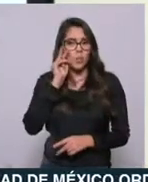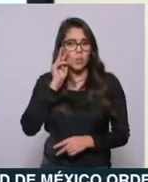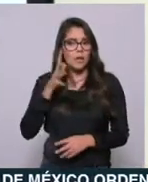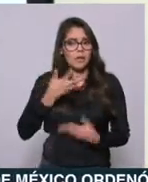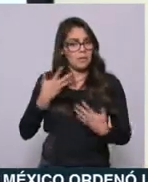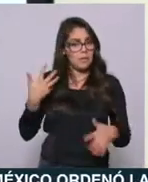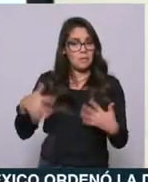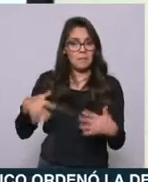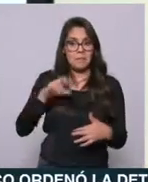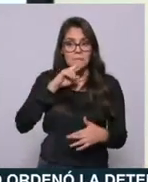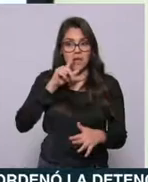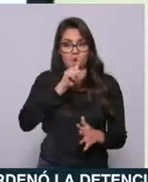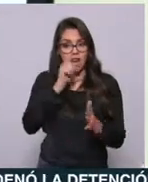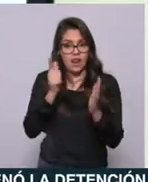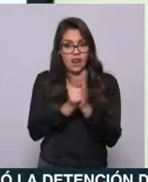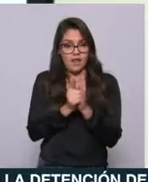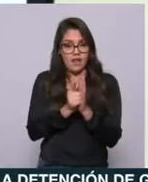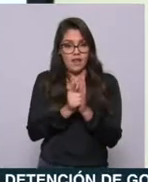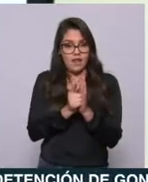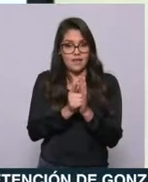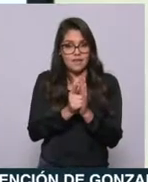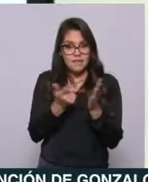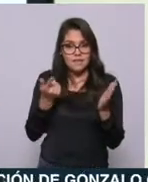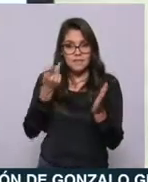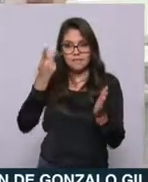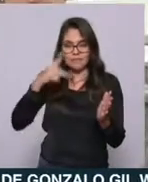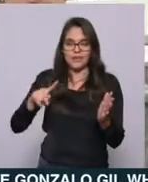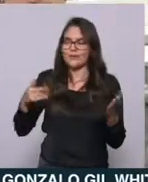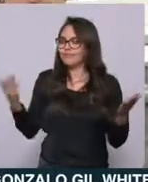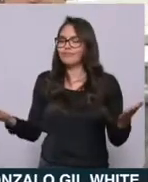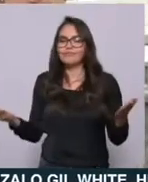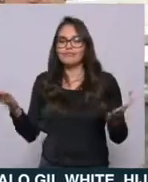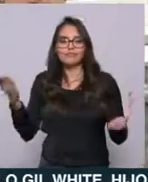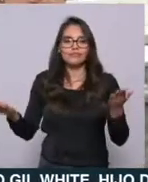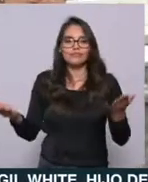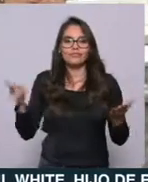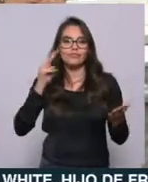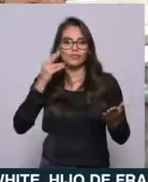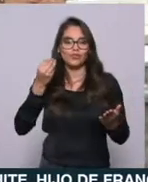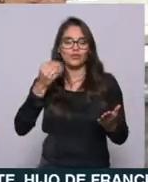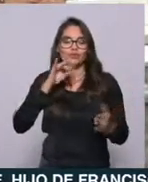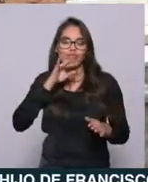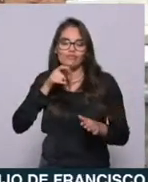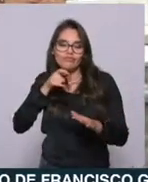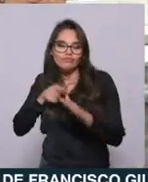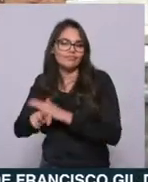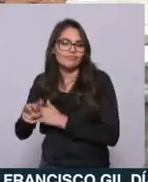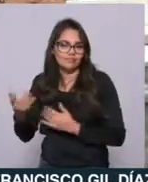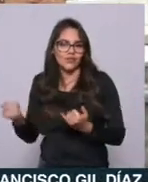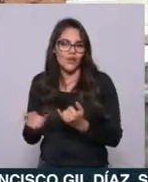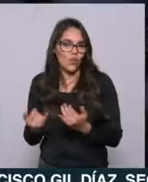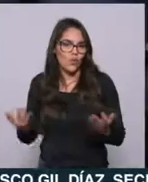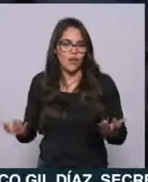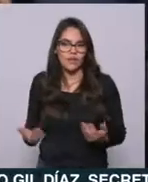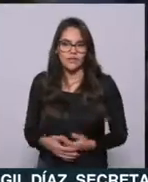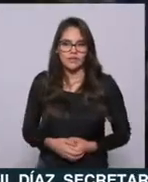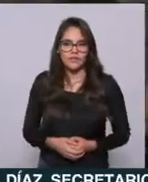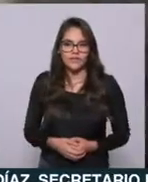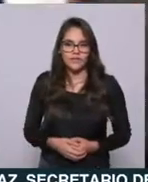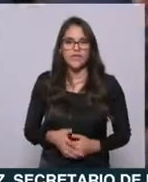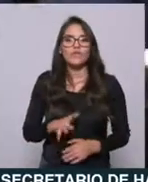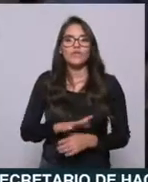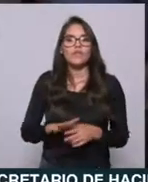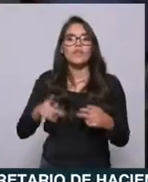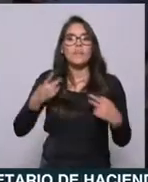mundo y altísimos niveles de corrupción, ¿no? Esta iniciativa contará con un consejo técnico asesor, integrado